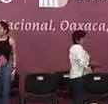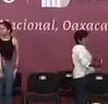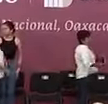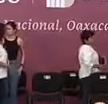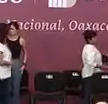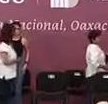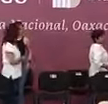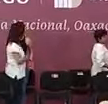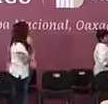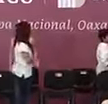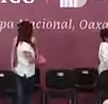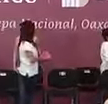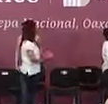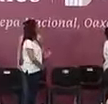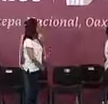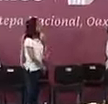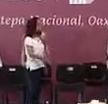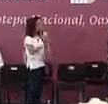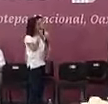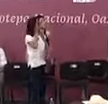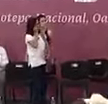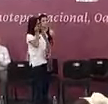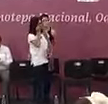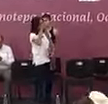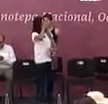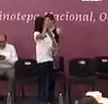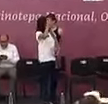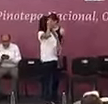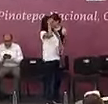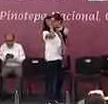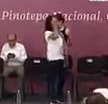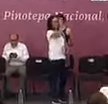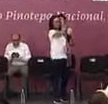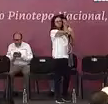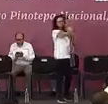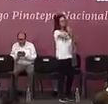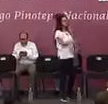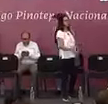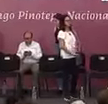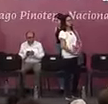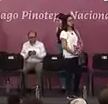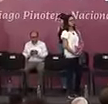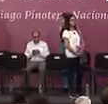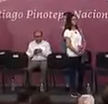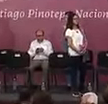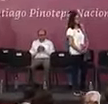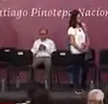¡Aquí se quiere mucho! ¡Aquí se quiere mucho!